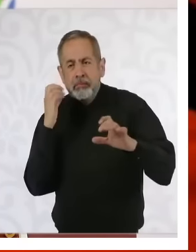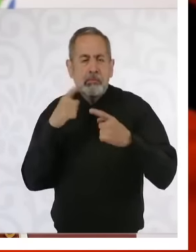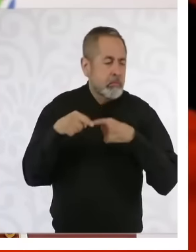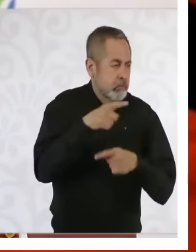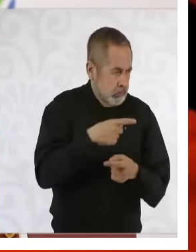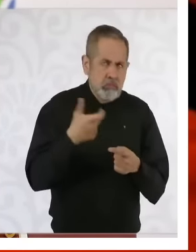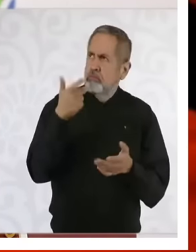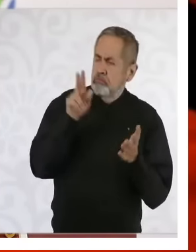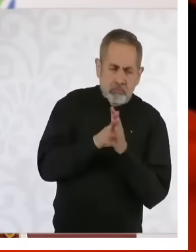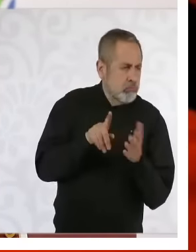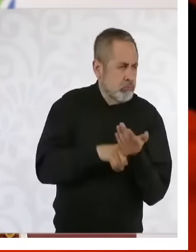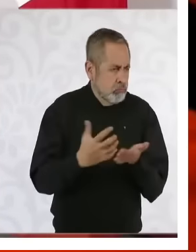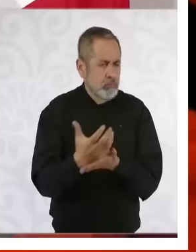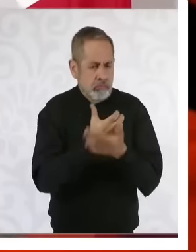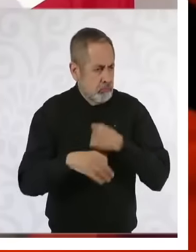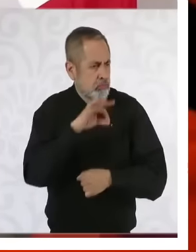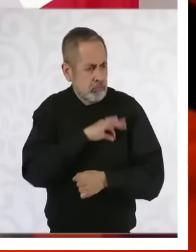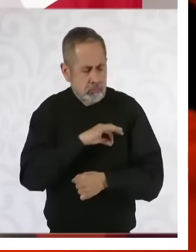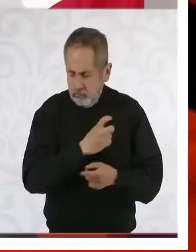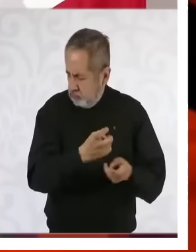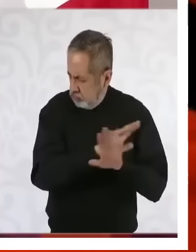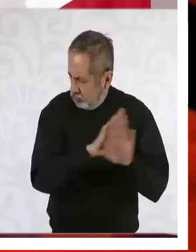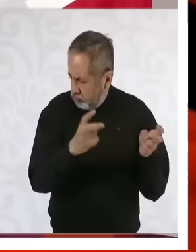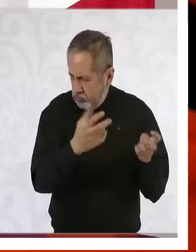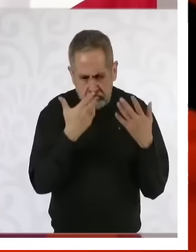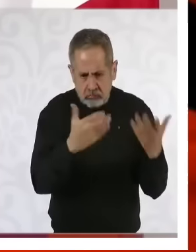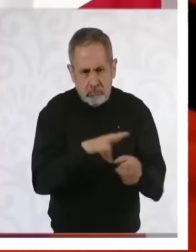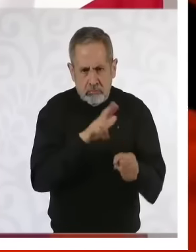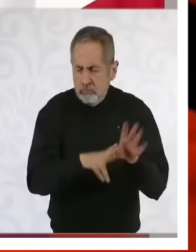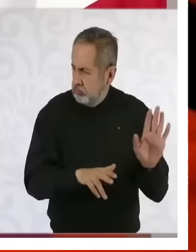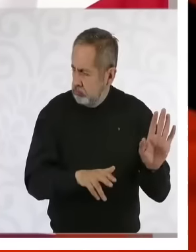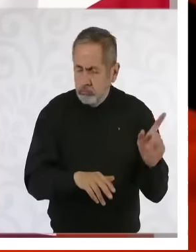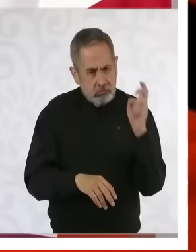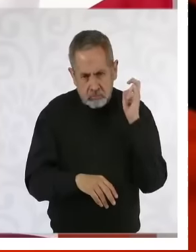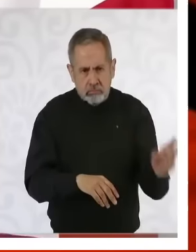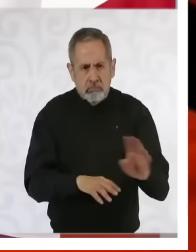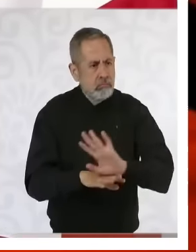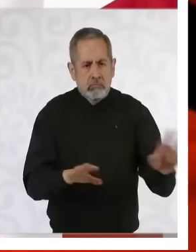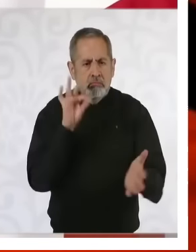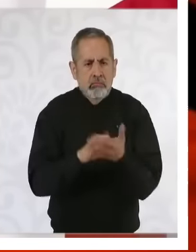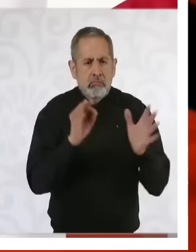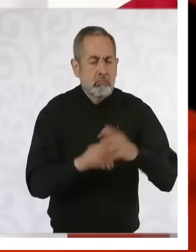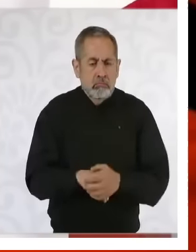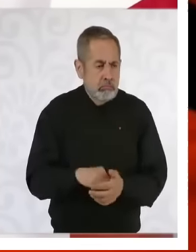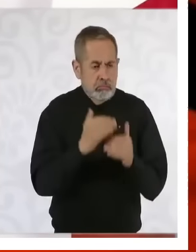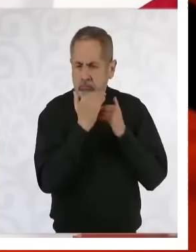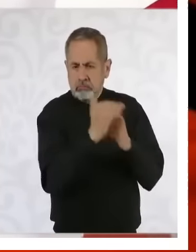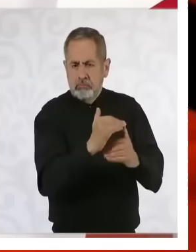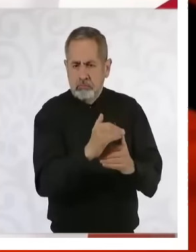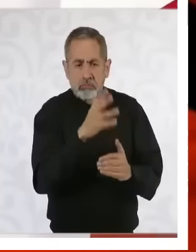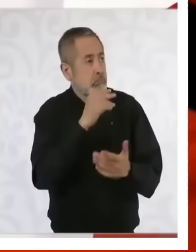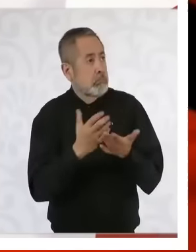ganancia. Es el único combustible que en ese caso tiene estos límites